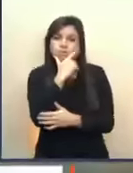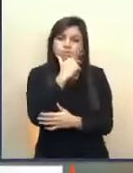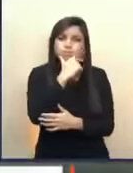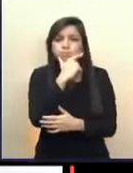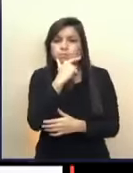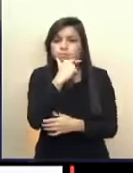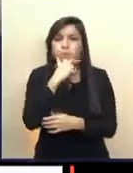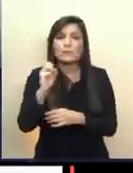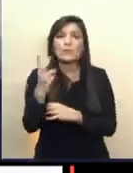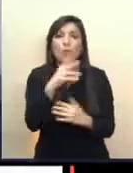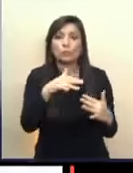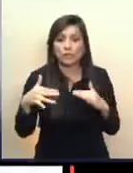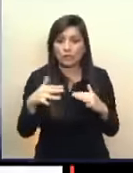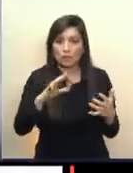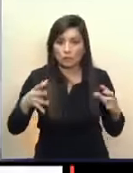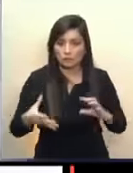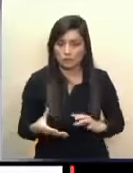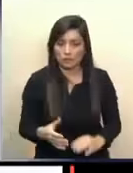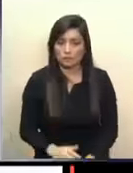Guerra Mundial.